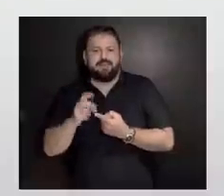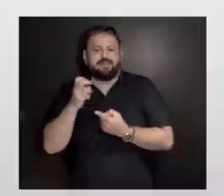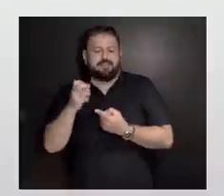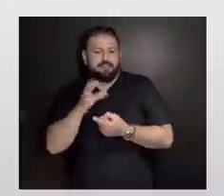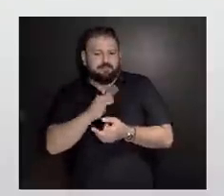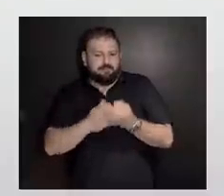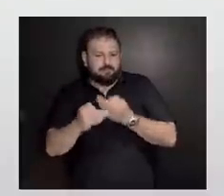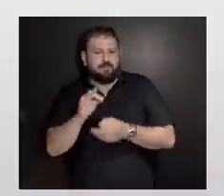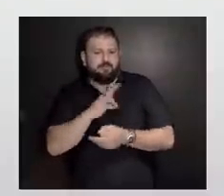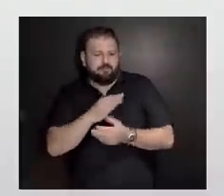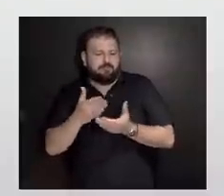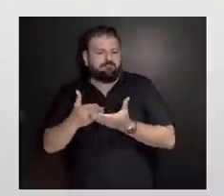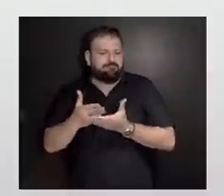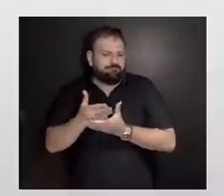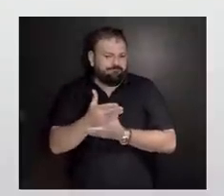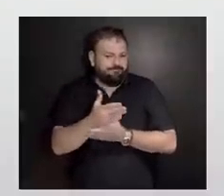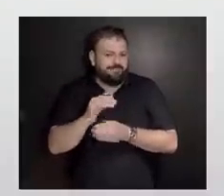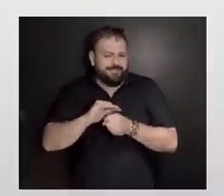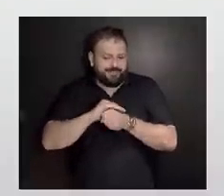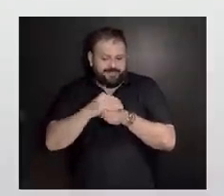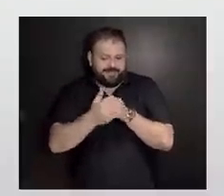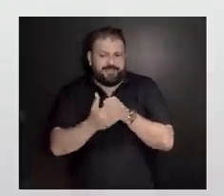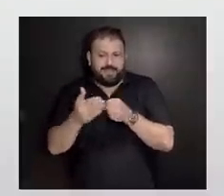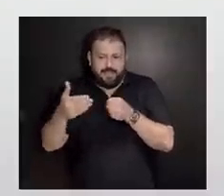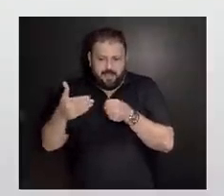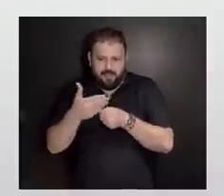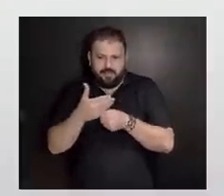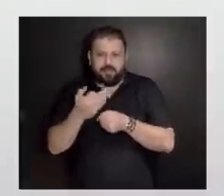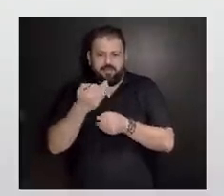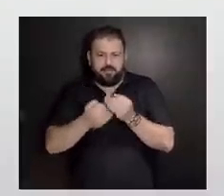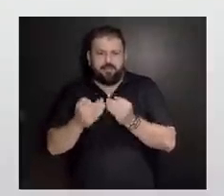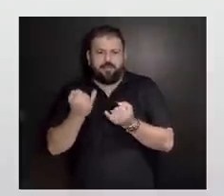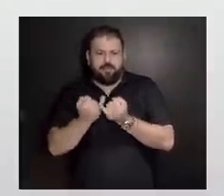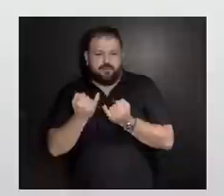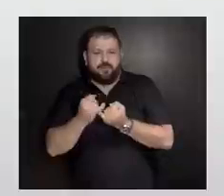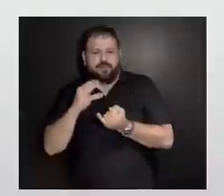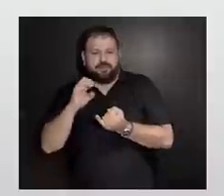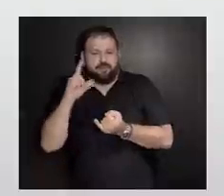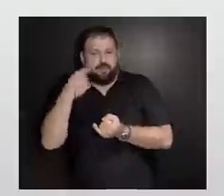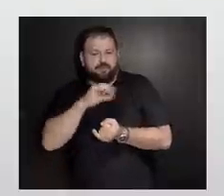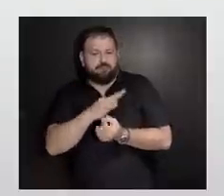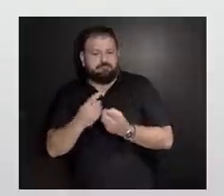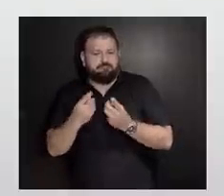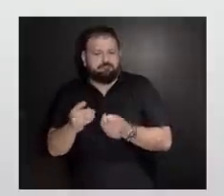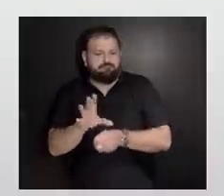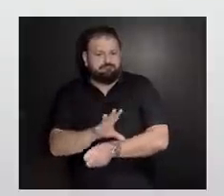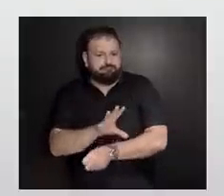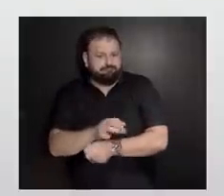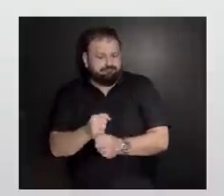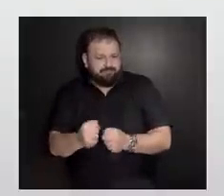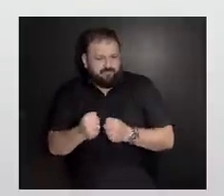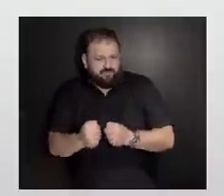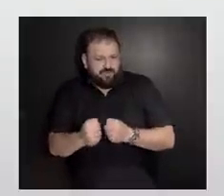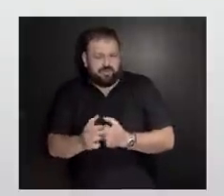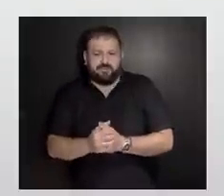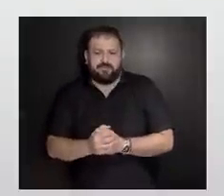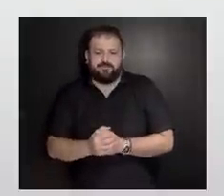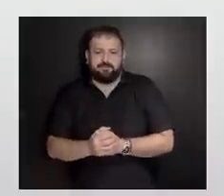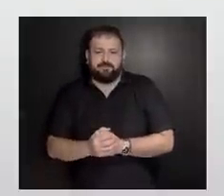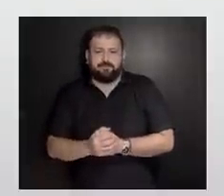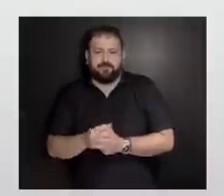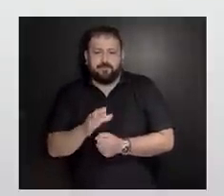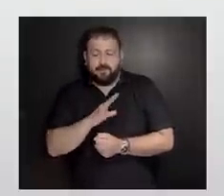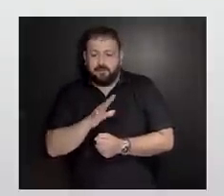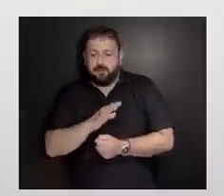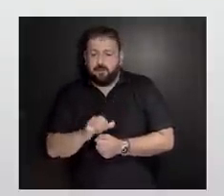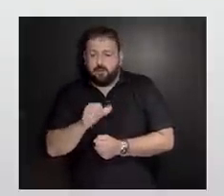esta membrana y al entrar, pues que pueda ser aprovechada por la célula como fuente de energía. También otra hormona,